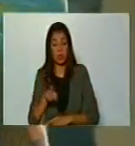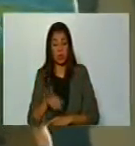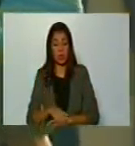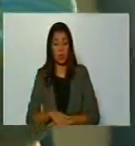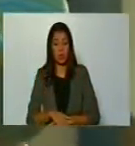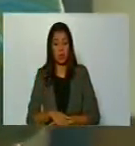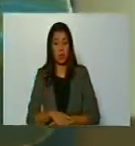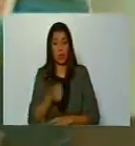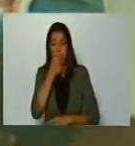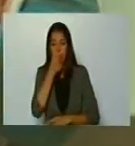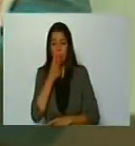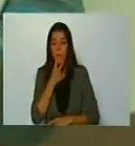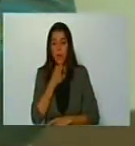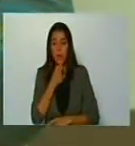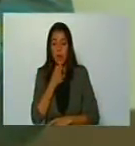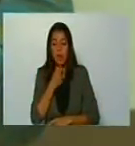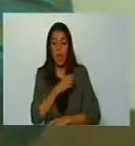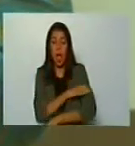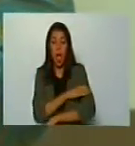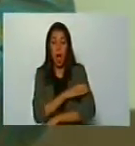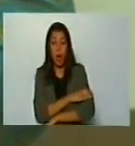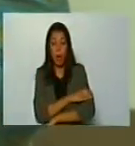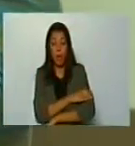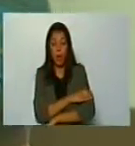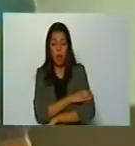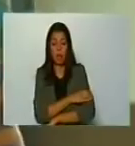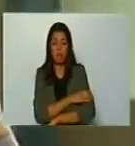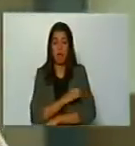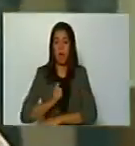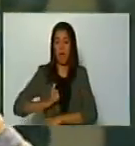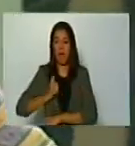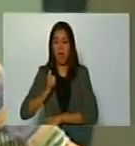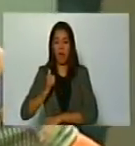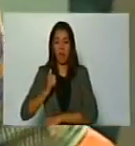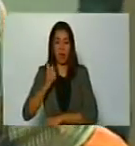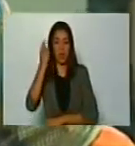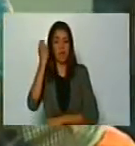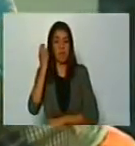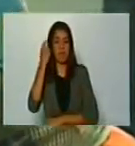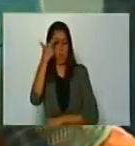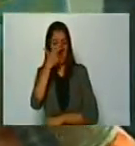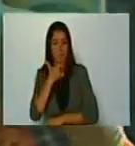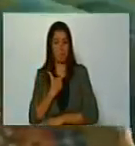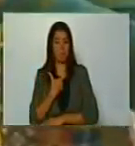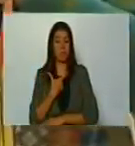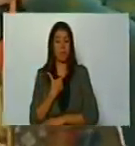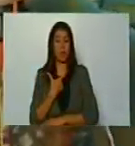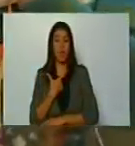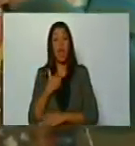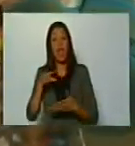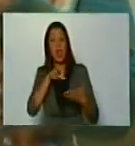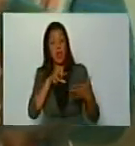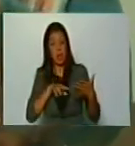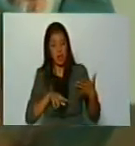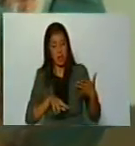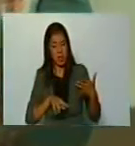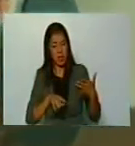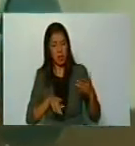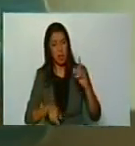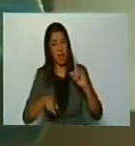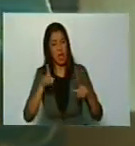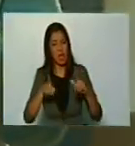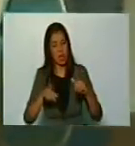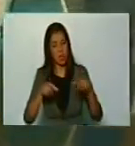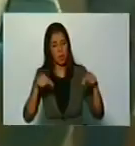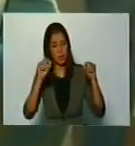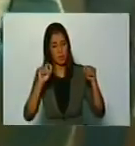Freddy Guevara abusó de su condición. Y voy a leer algunas líneas que pude